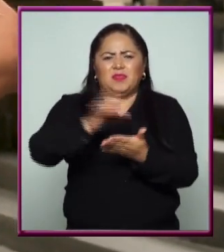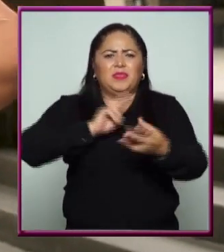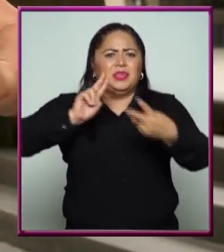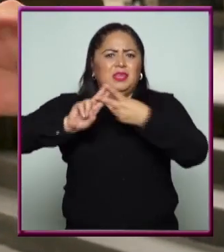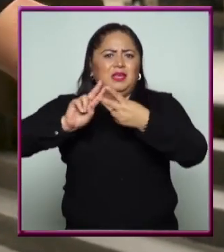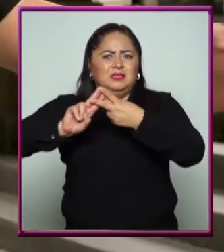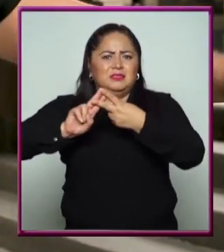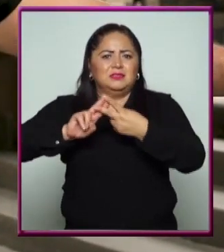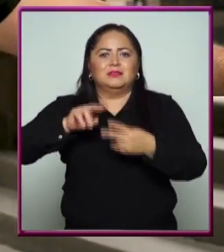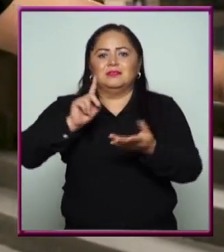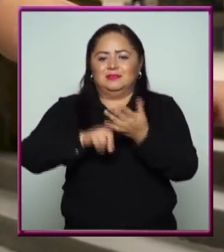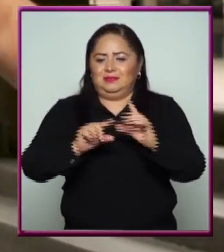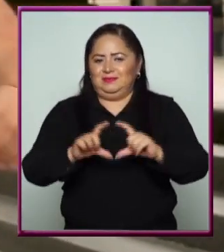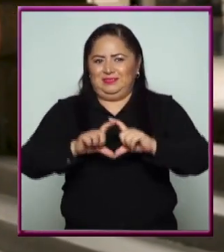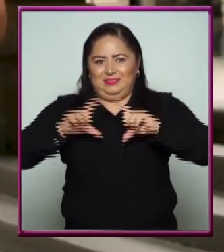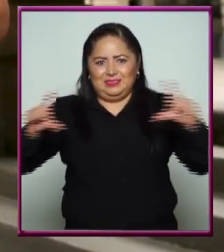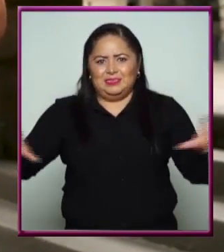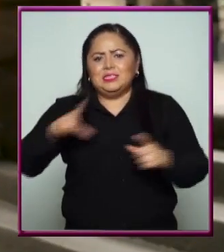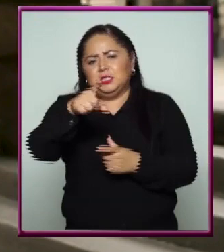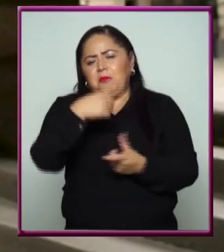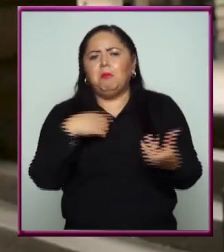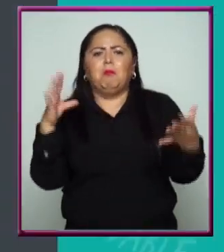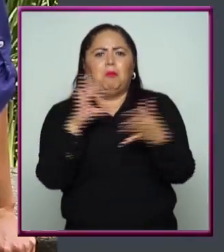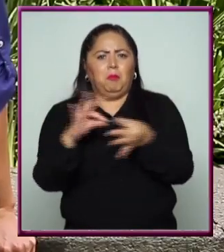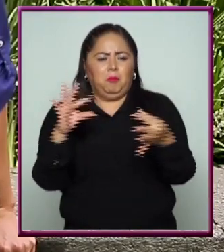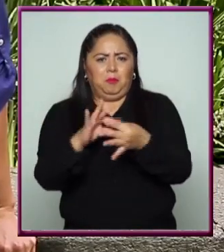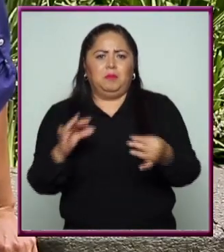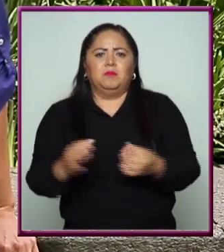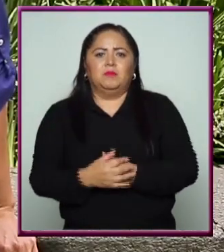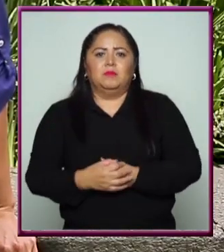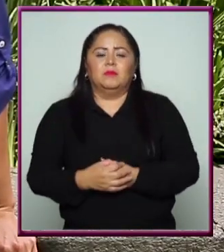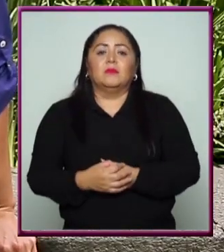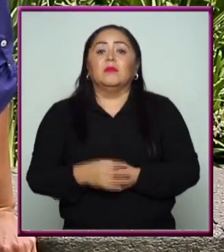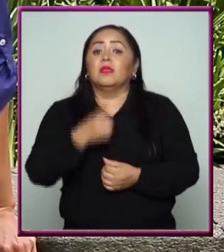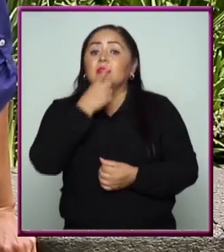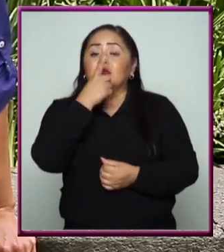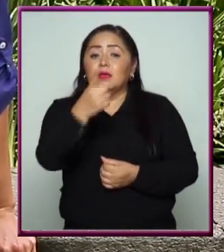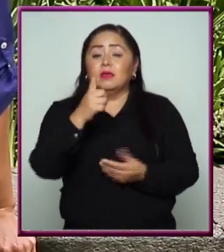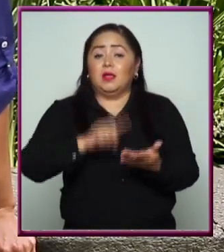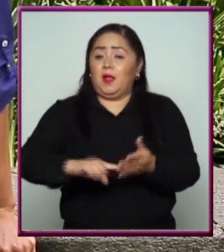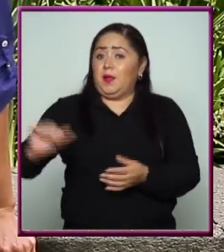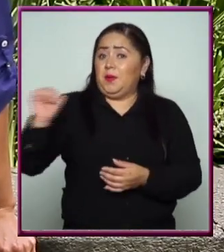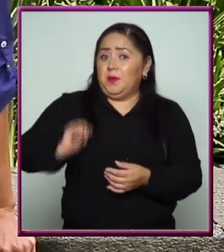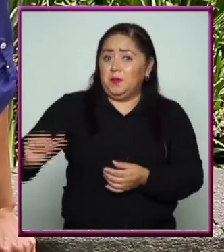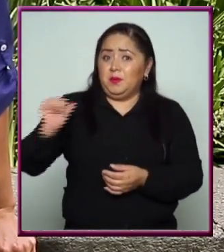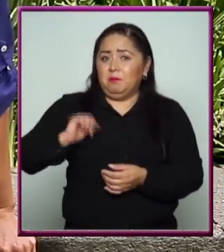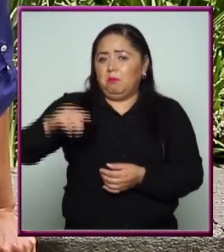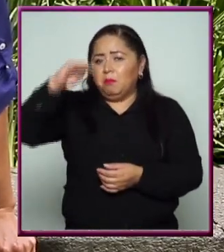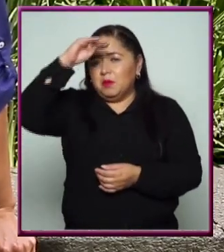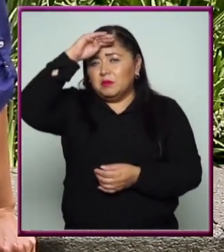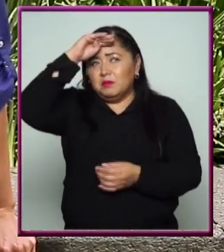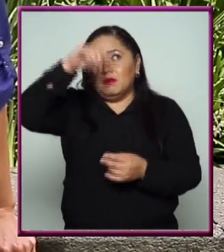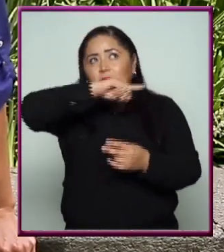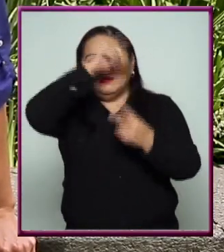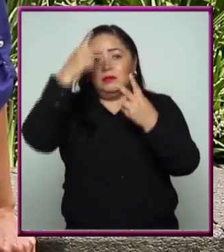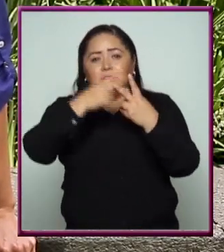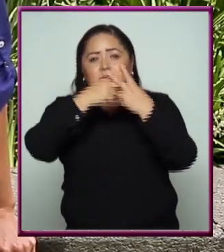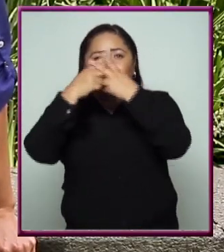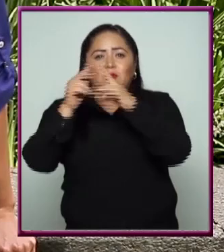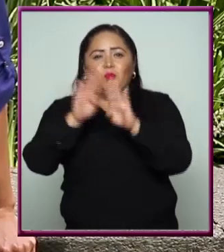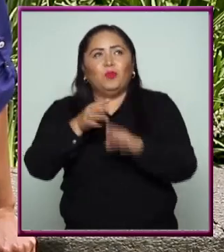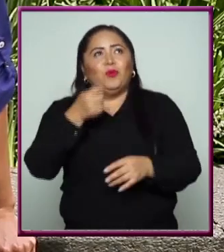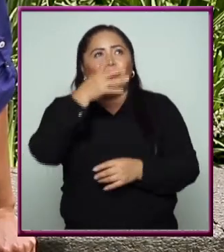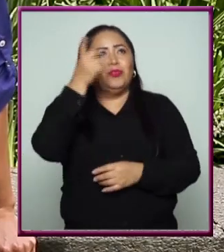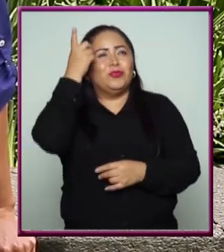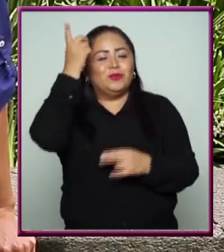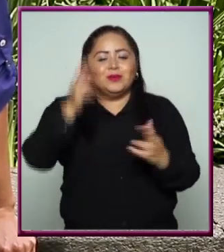hashtag Elemental y coméntanos. Hemos dicho que en la antigüedad se pensaba que las estrellas eran dioses que